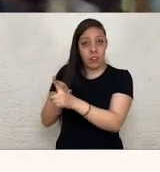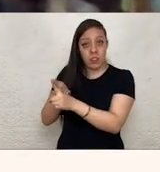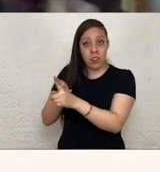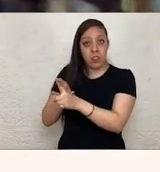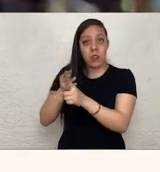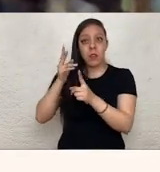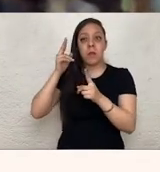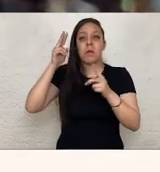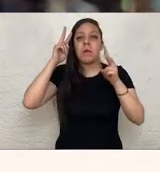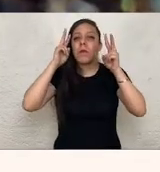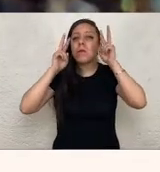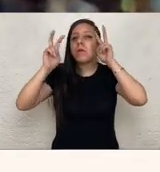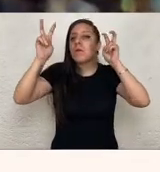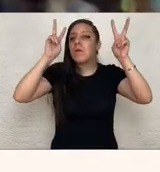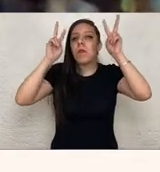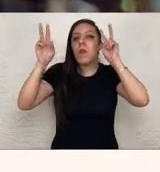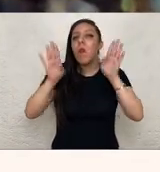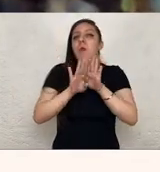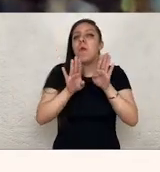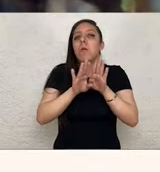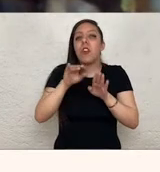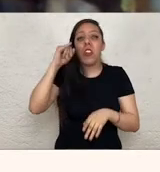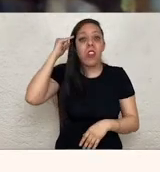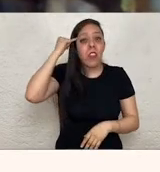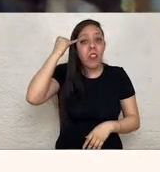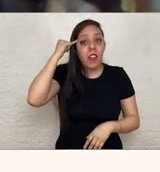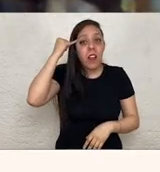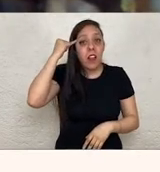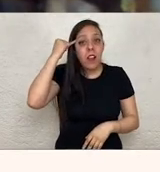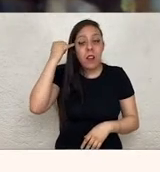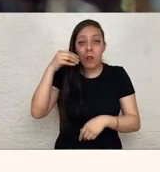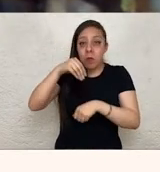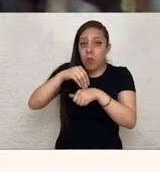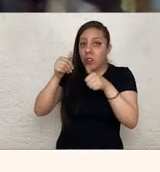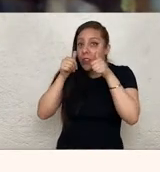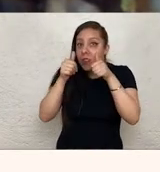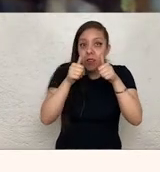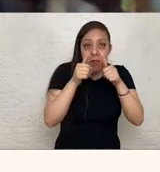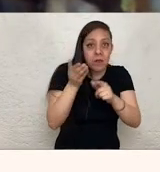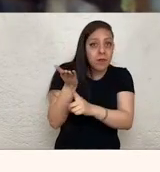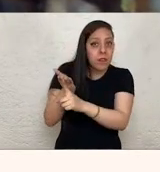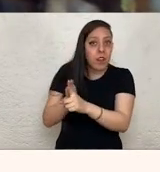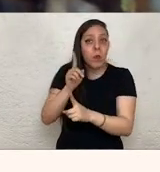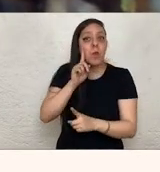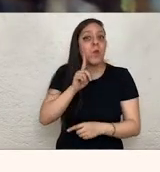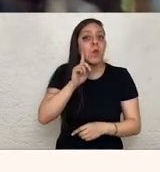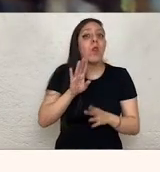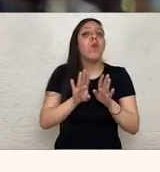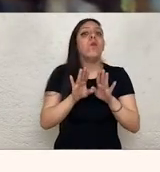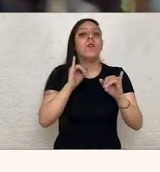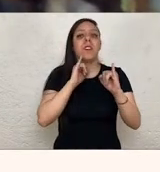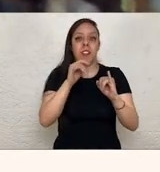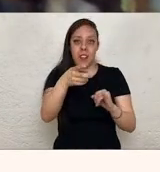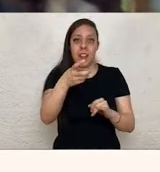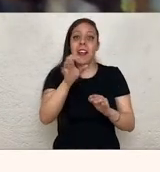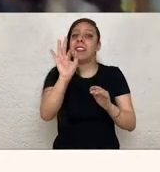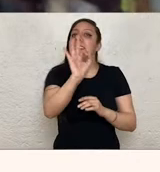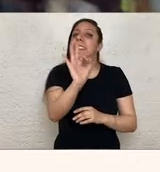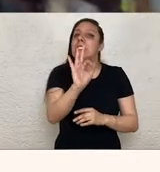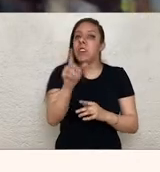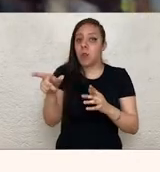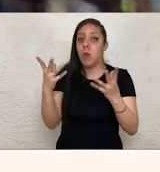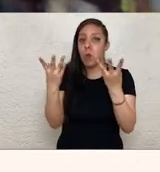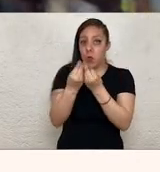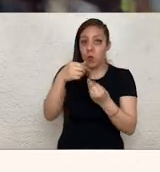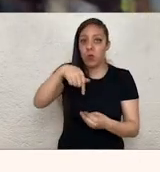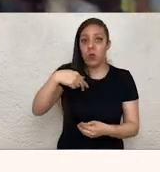se soñaba en la imaginación de los indígenas que le estaban escuchando. Entonces, me parece que si ella pudiera estar